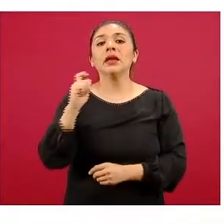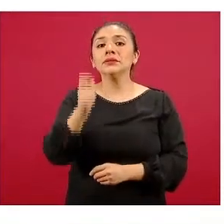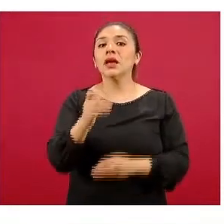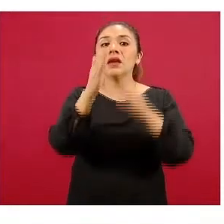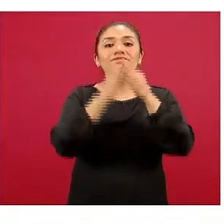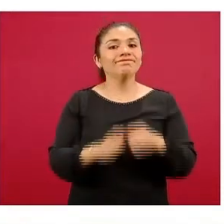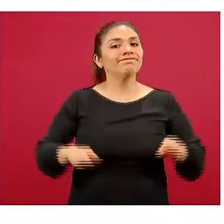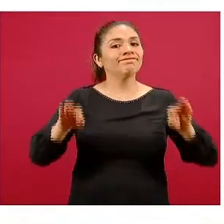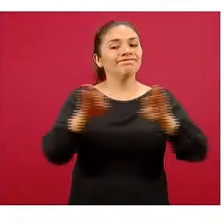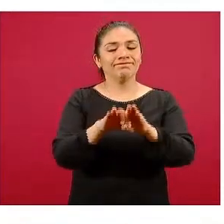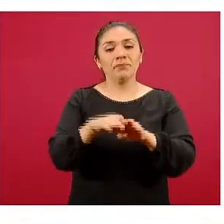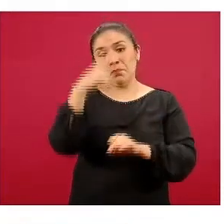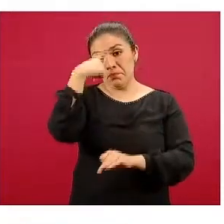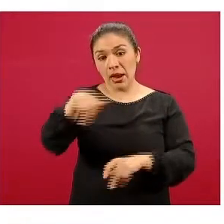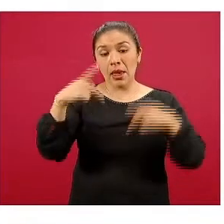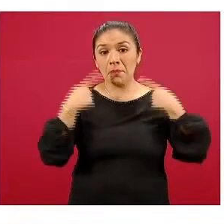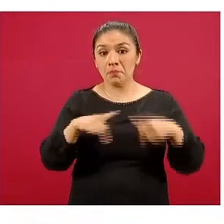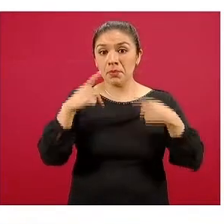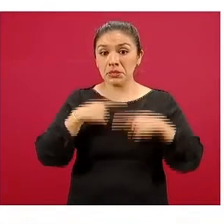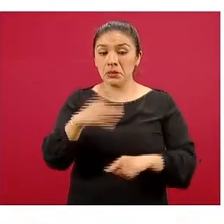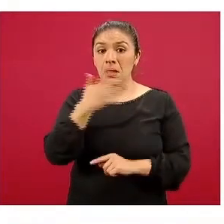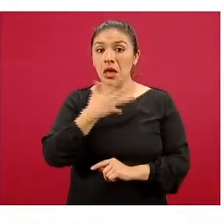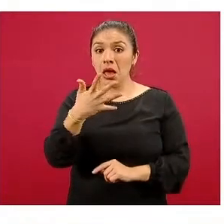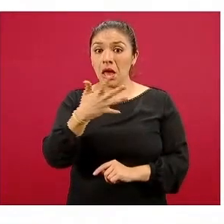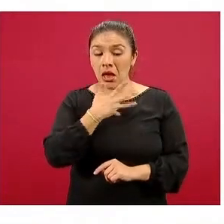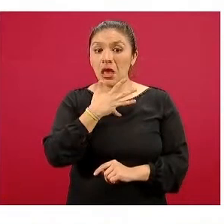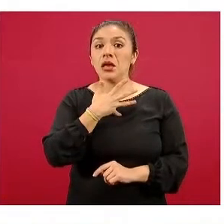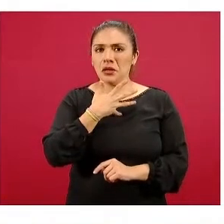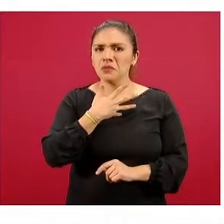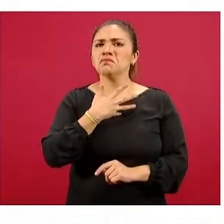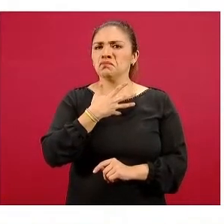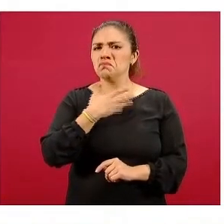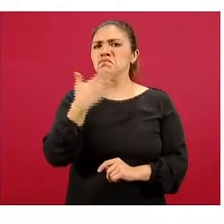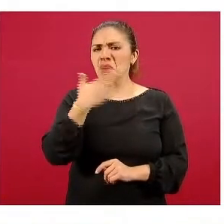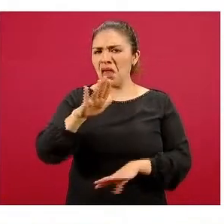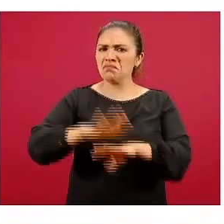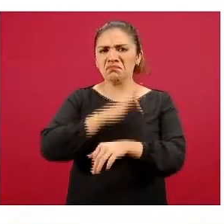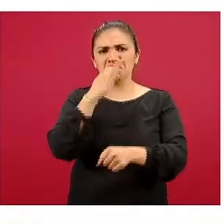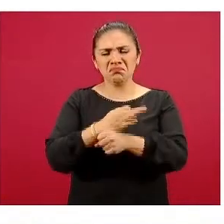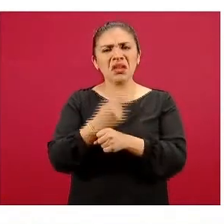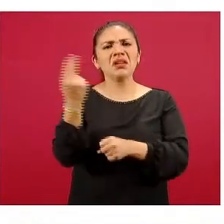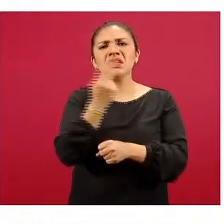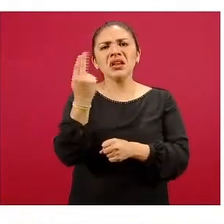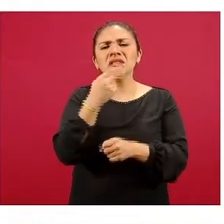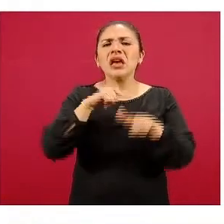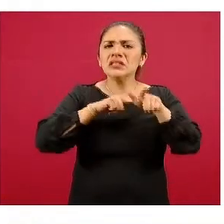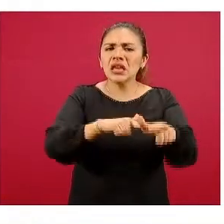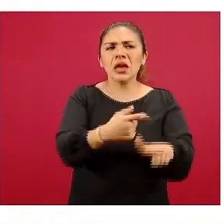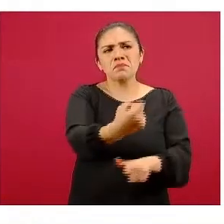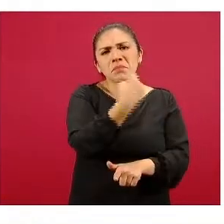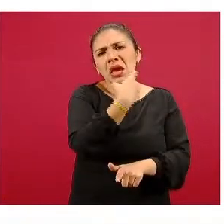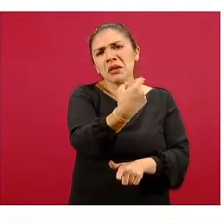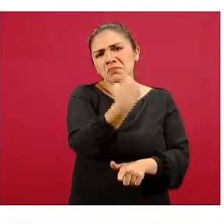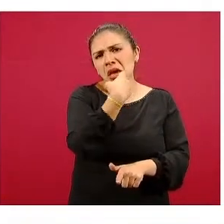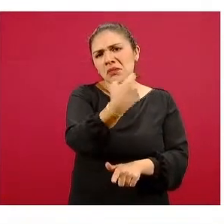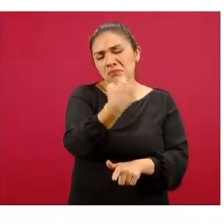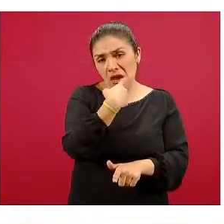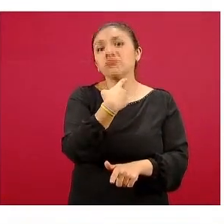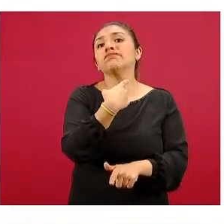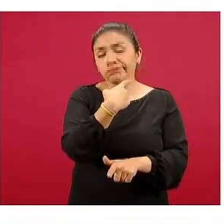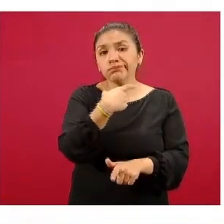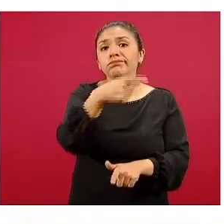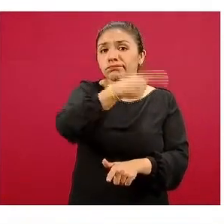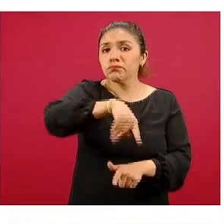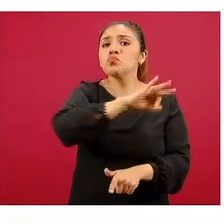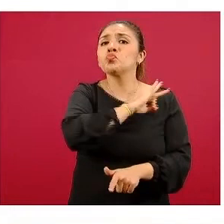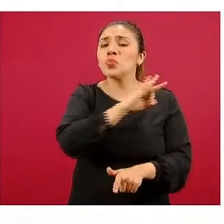priorizar a aquellos pacientes que se encontraban estables, que al final requieren simplemente el continuar su tratamiento, en que